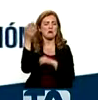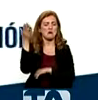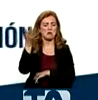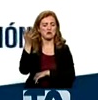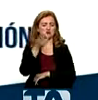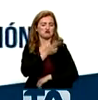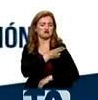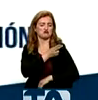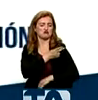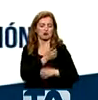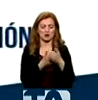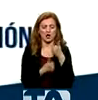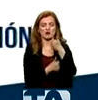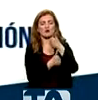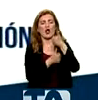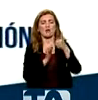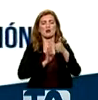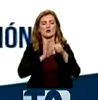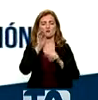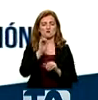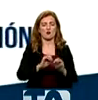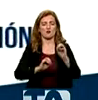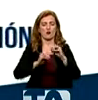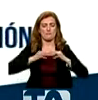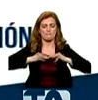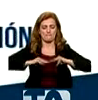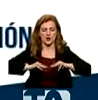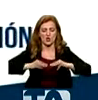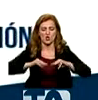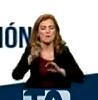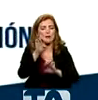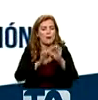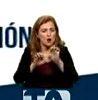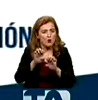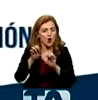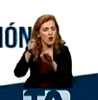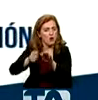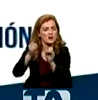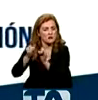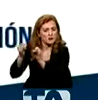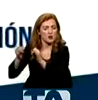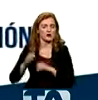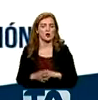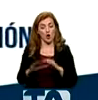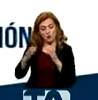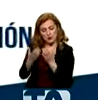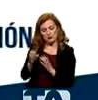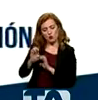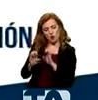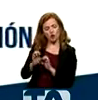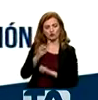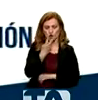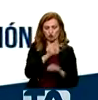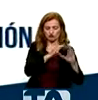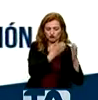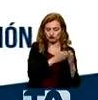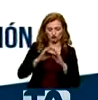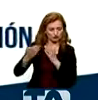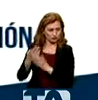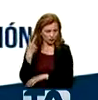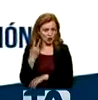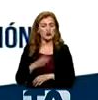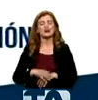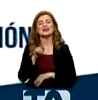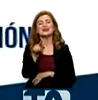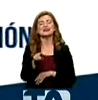que prestarán asistencia técnica en la elaboración de la metodología de evaluación y un comité evaluador, también conformado por catedráticos